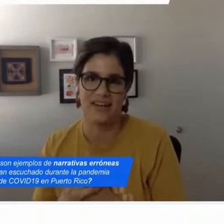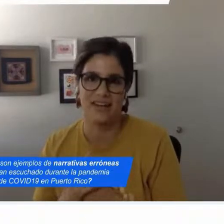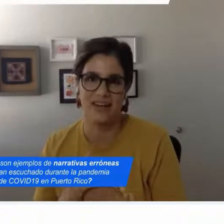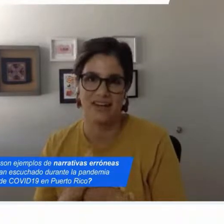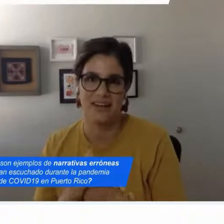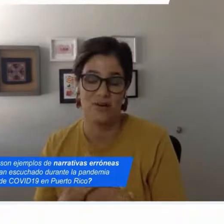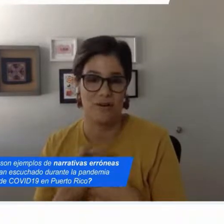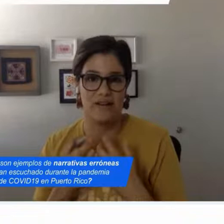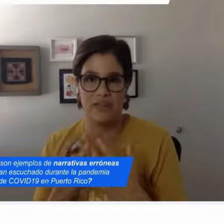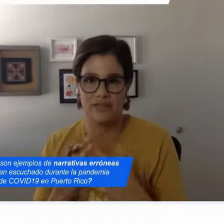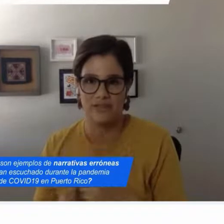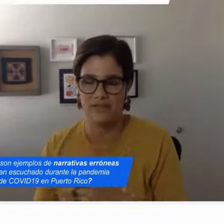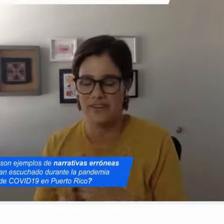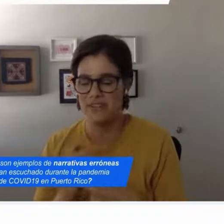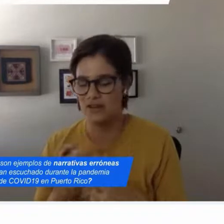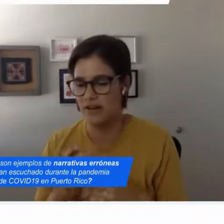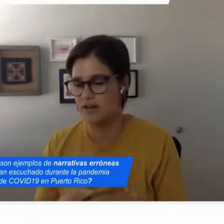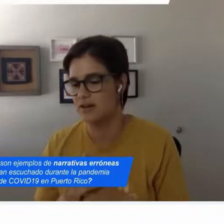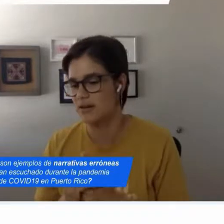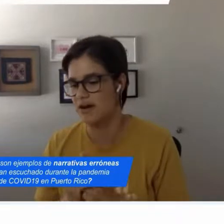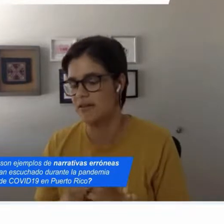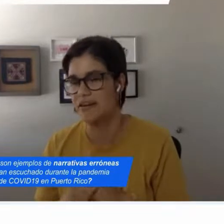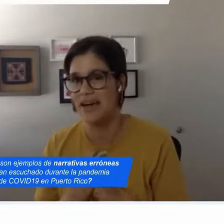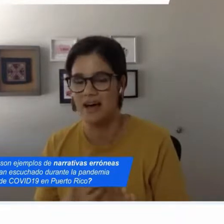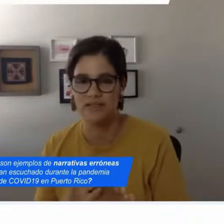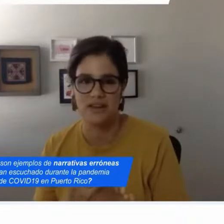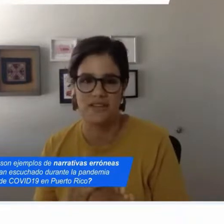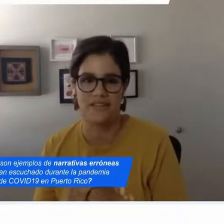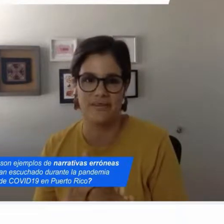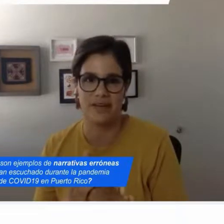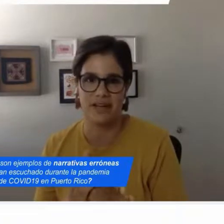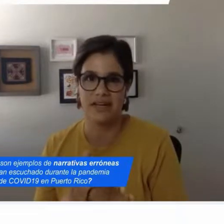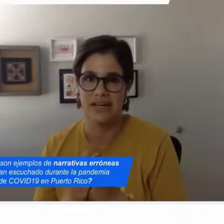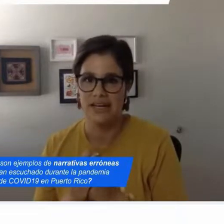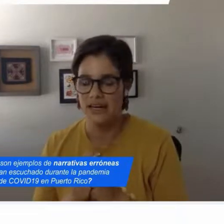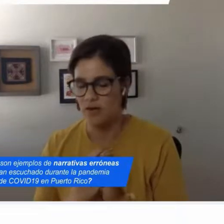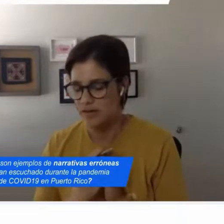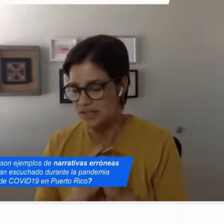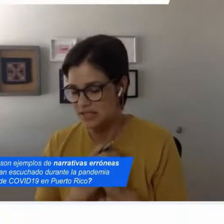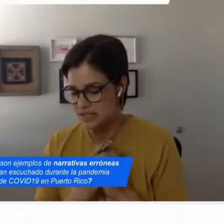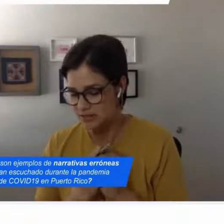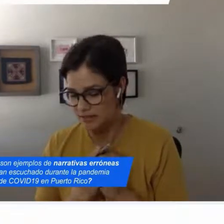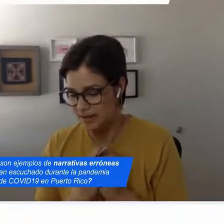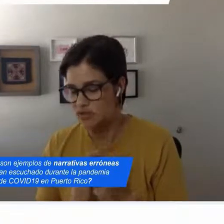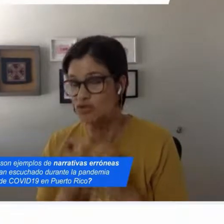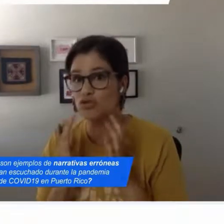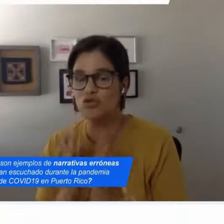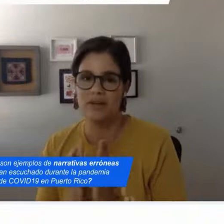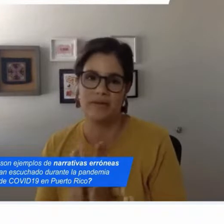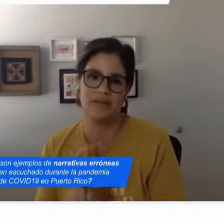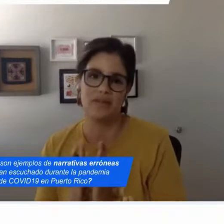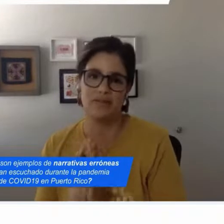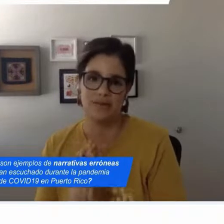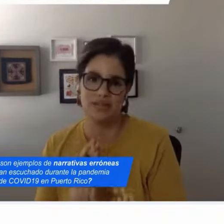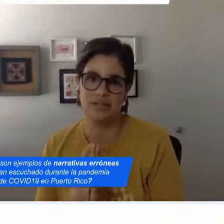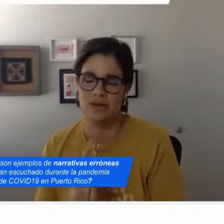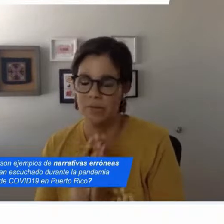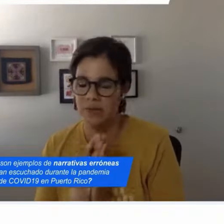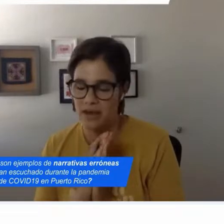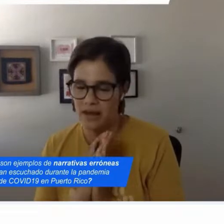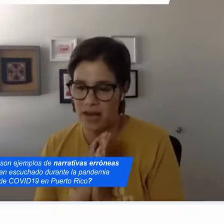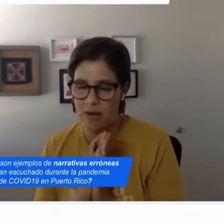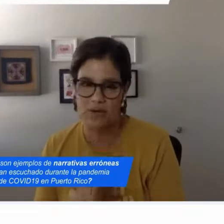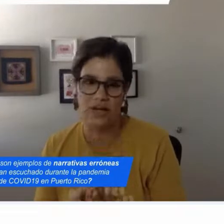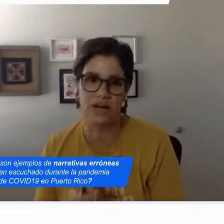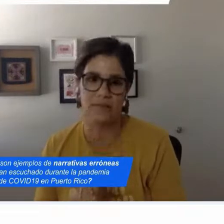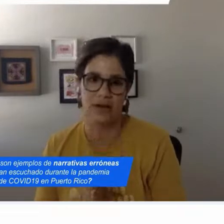diagnosticar el coronavirus, ¿no? Infecciones con el coronavirus que causa la enfermedad COVID-19 es sumamente importante, es